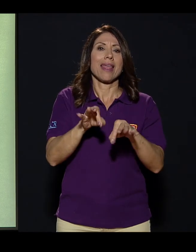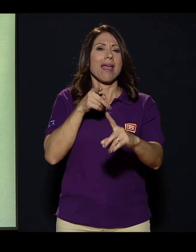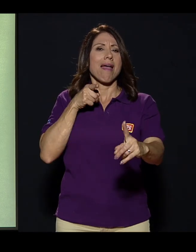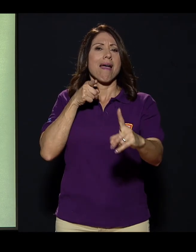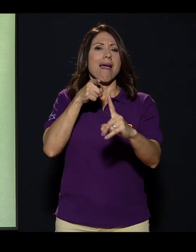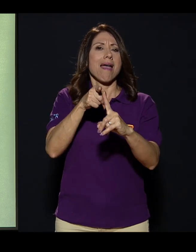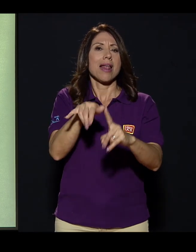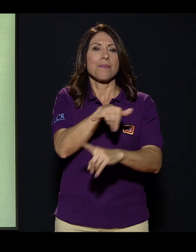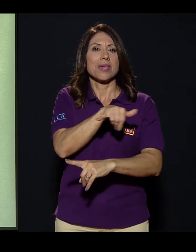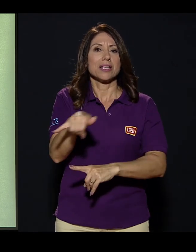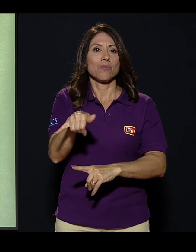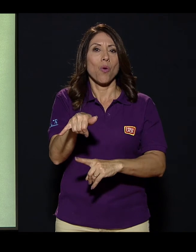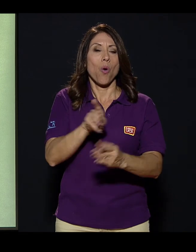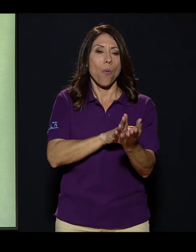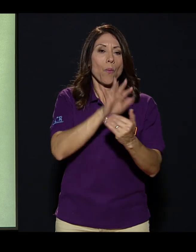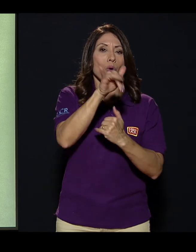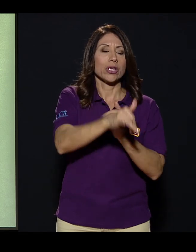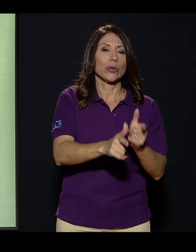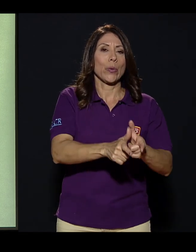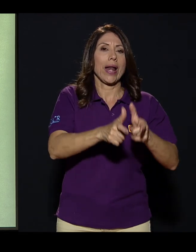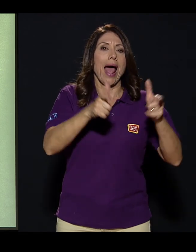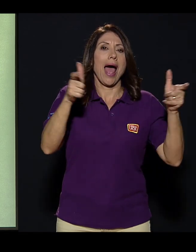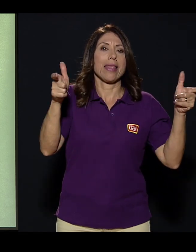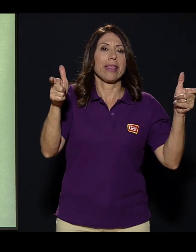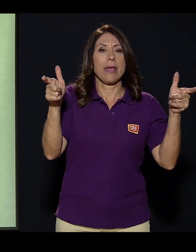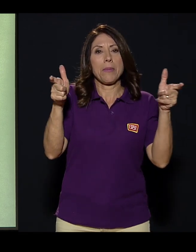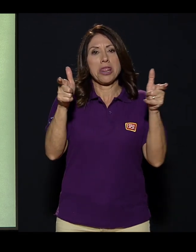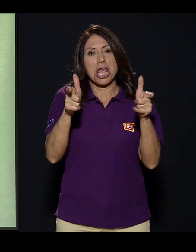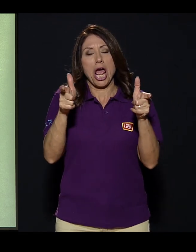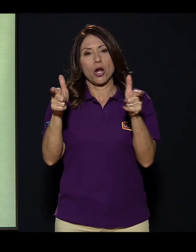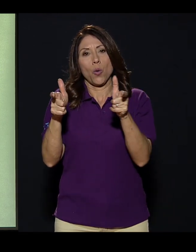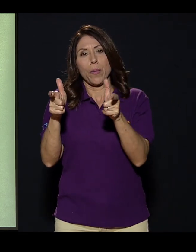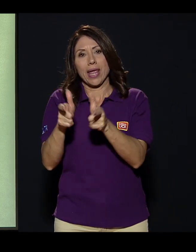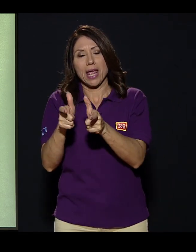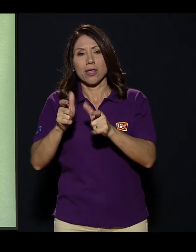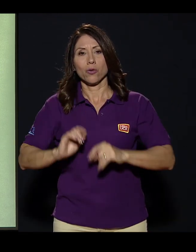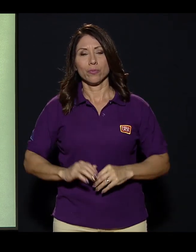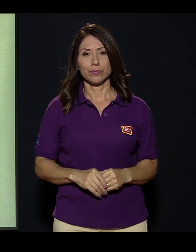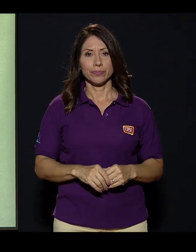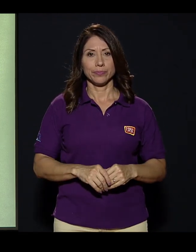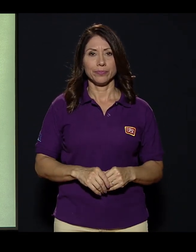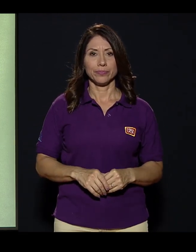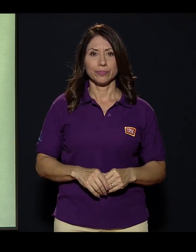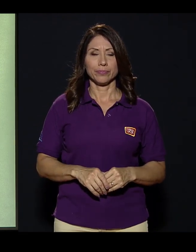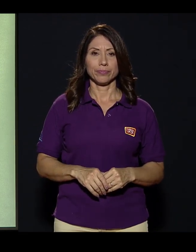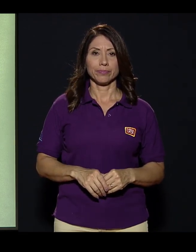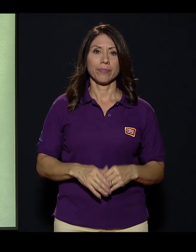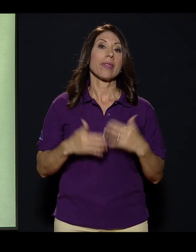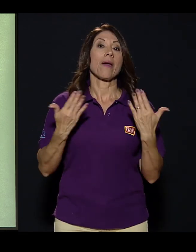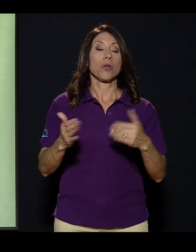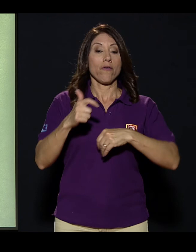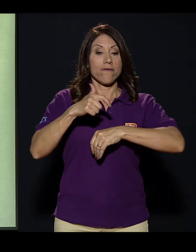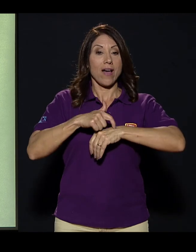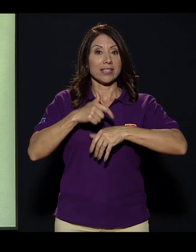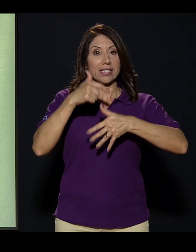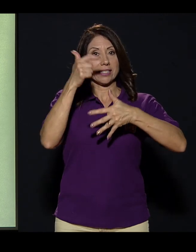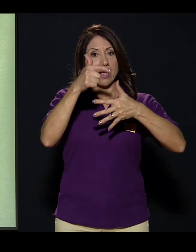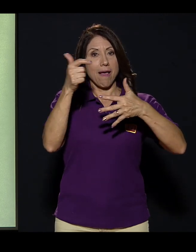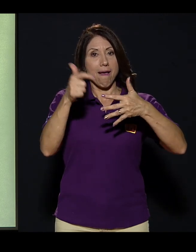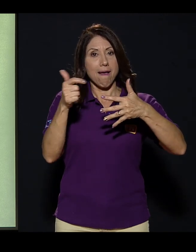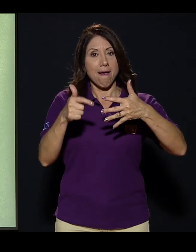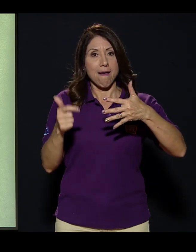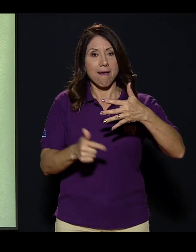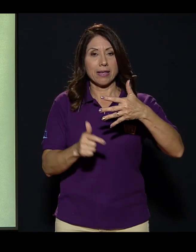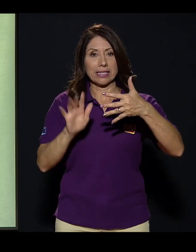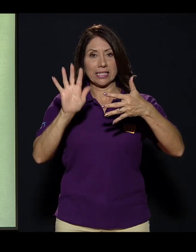Fases, 5 fases de un proyecto. Inicio, planeación, ejecución,